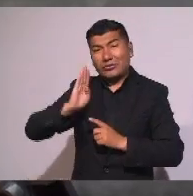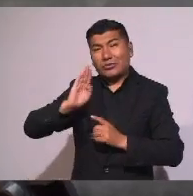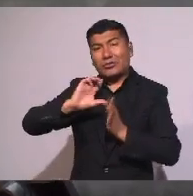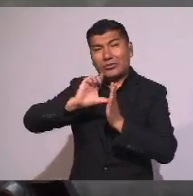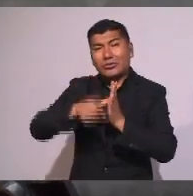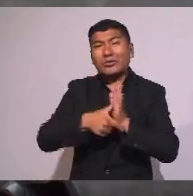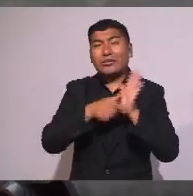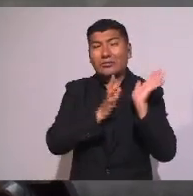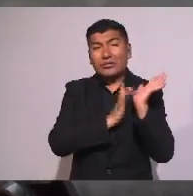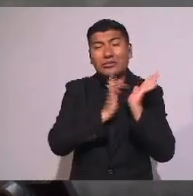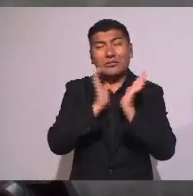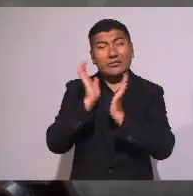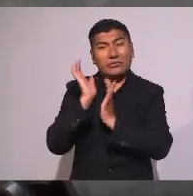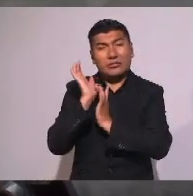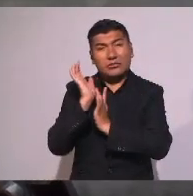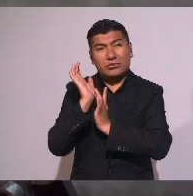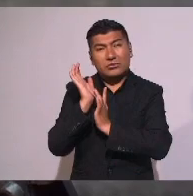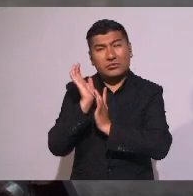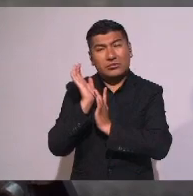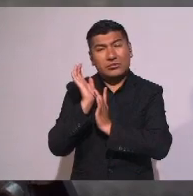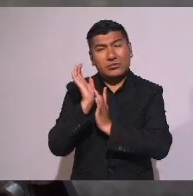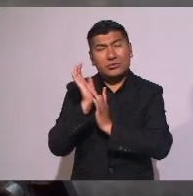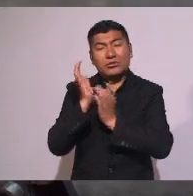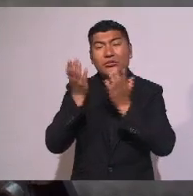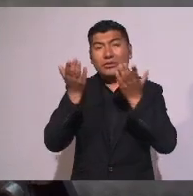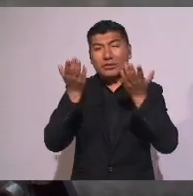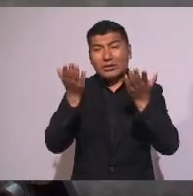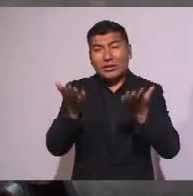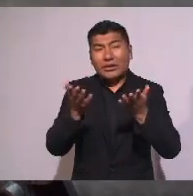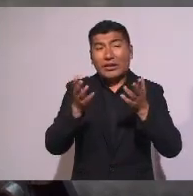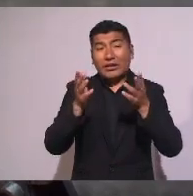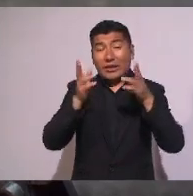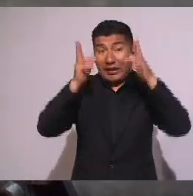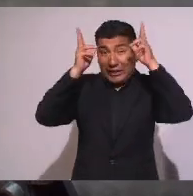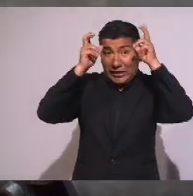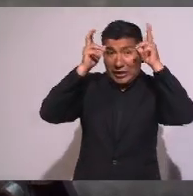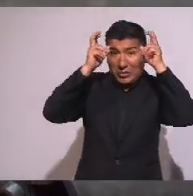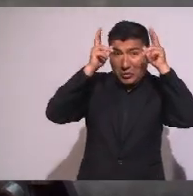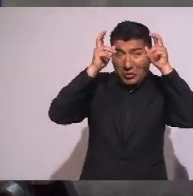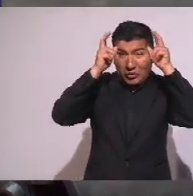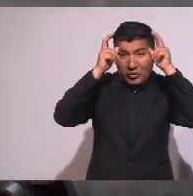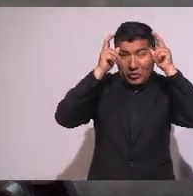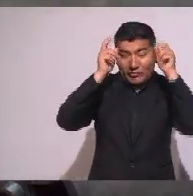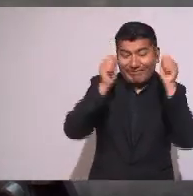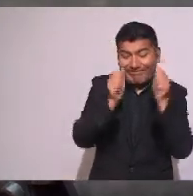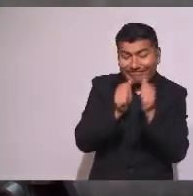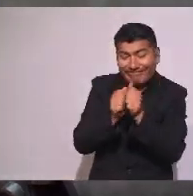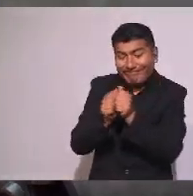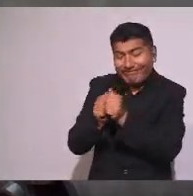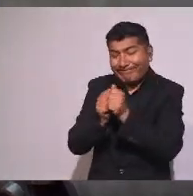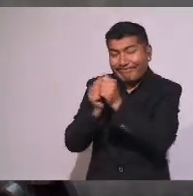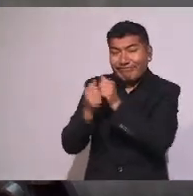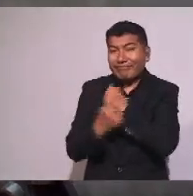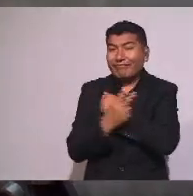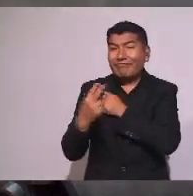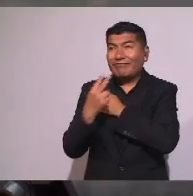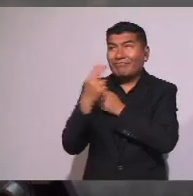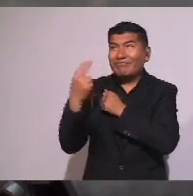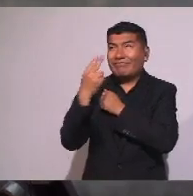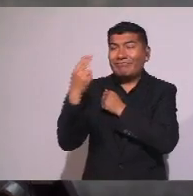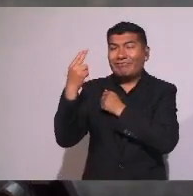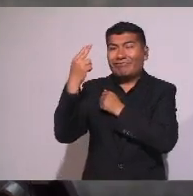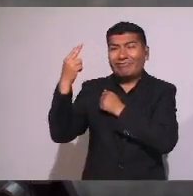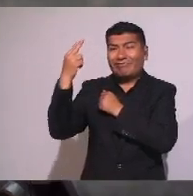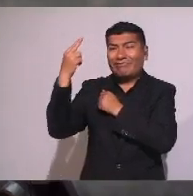Después Jesús permite que el demonio lo lleve ahí a la torre del templo, a la parte más alta